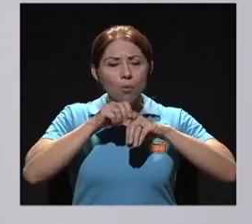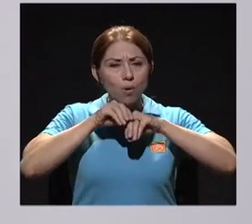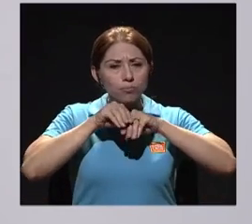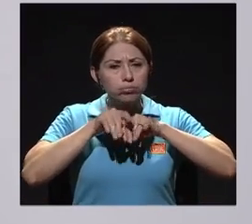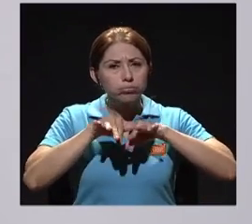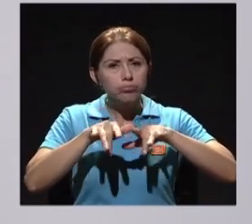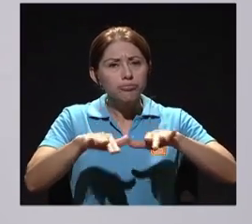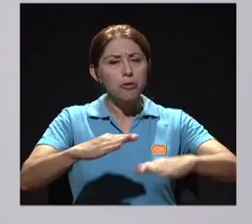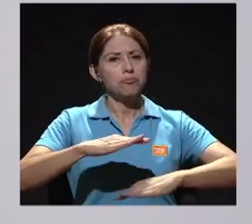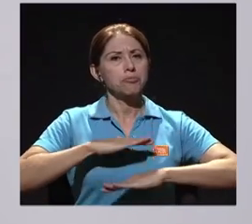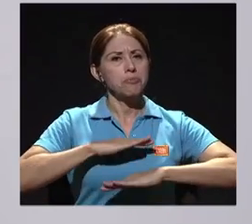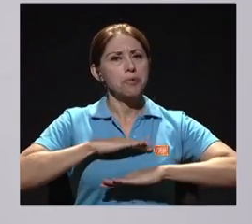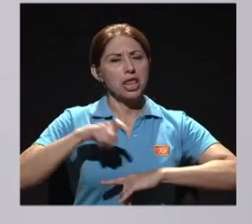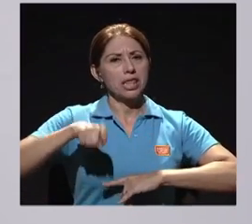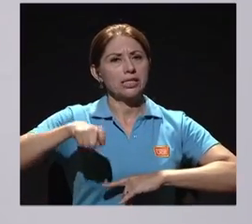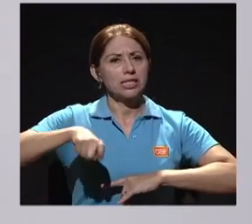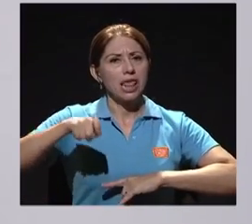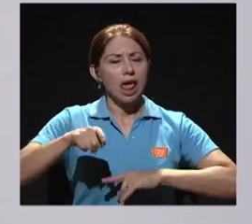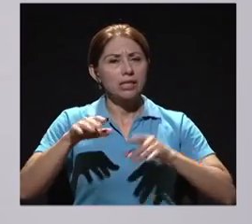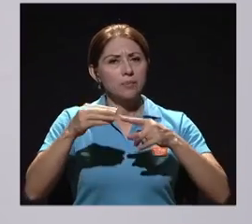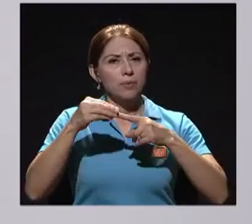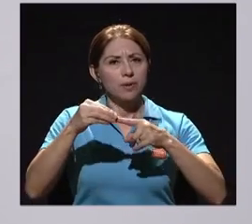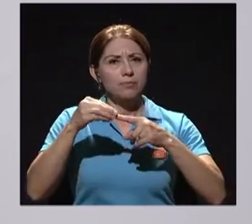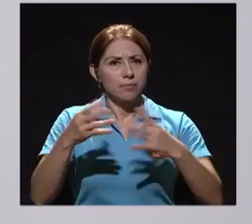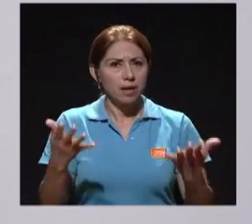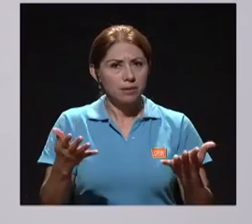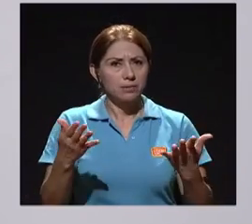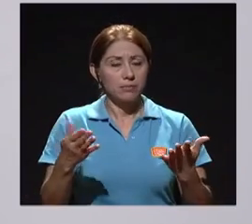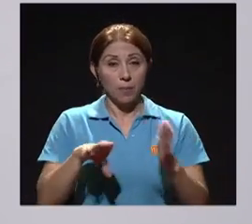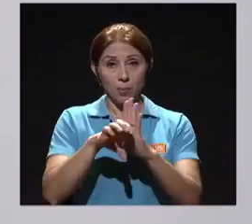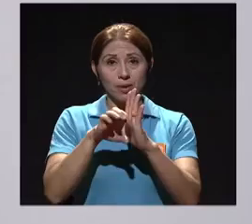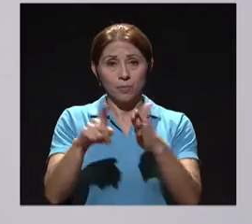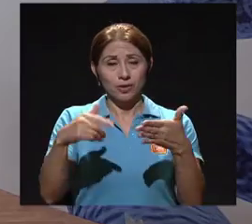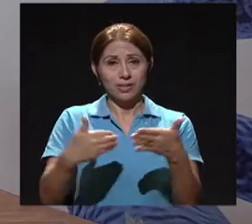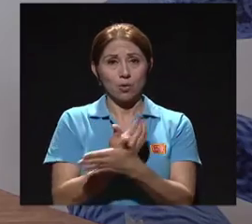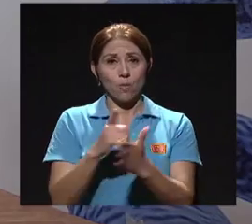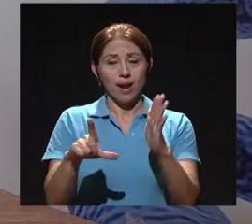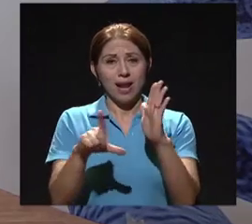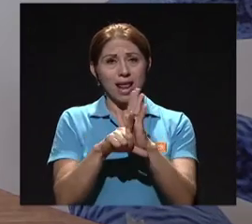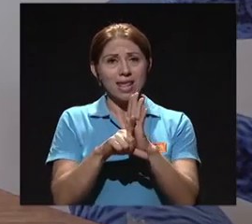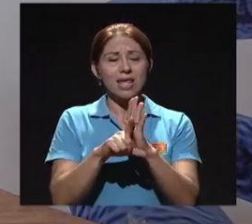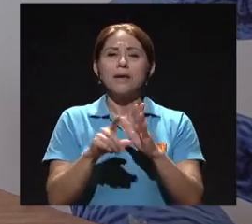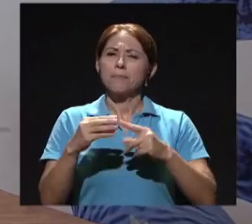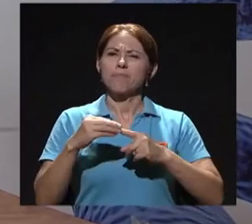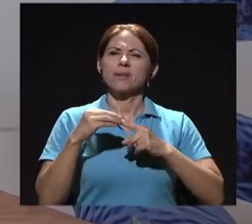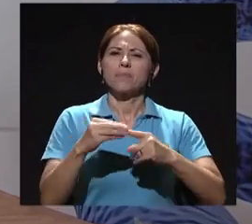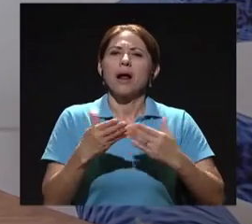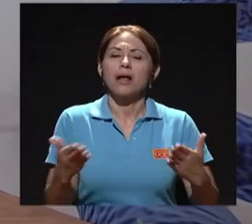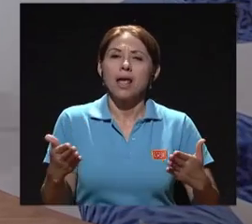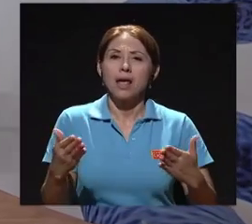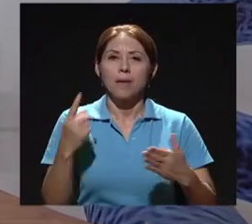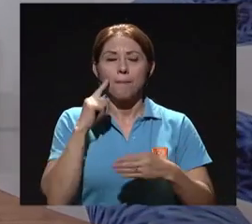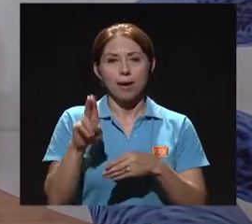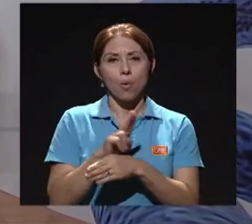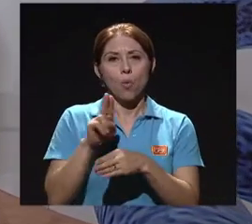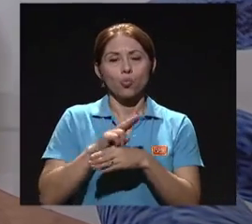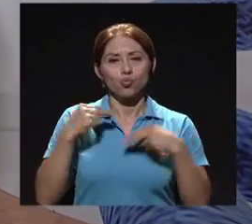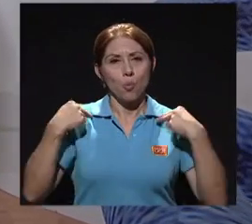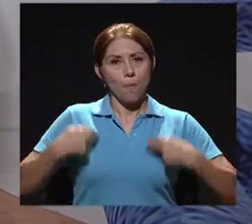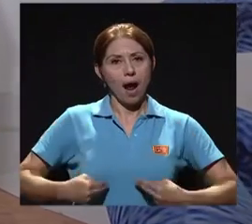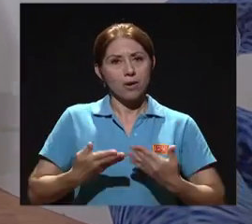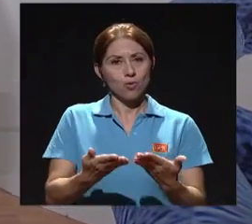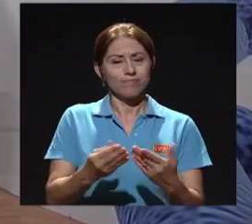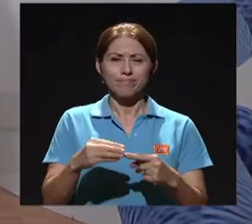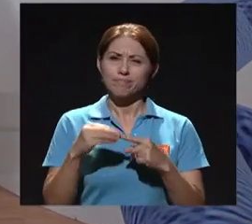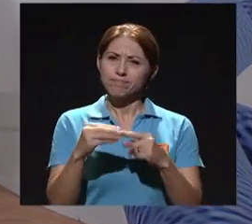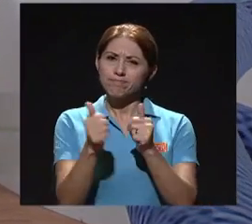necesidades que la sociedad ha definido como prioritaria en el caso de esta ley es el consumo humano que se define como prioritario